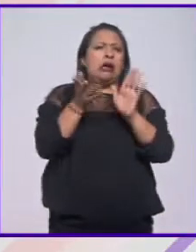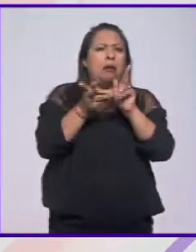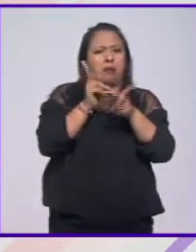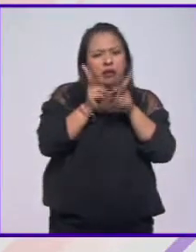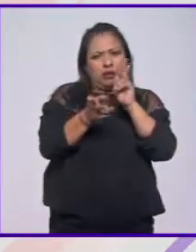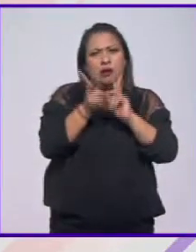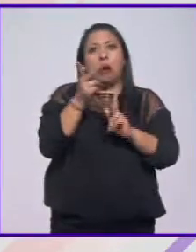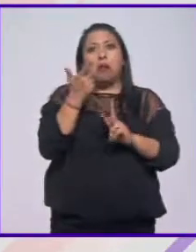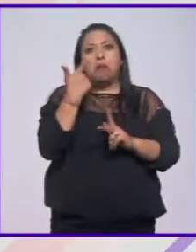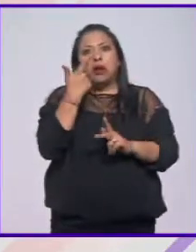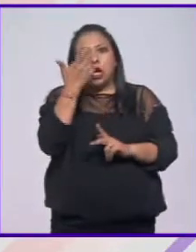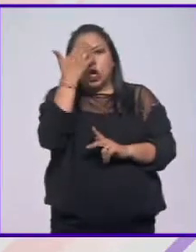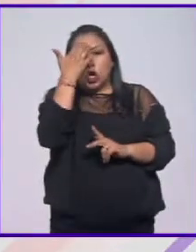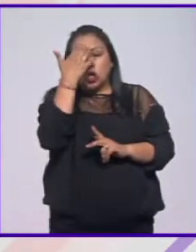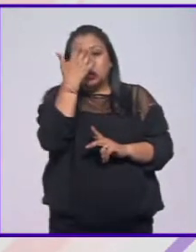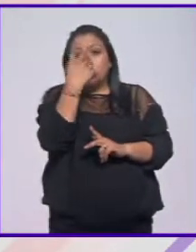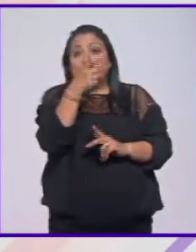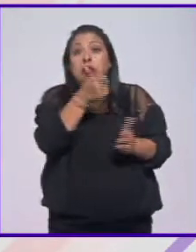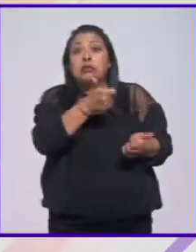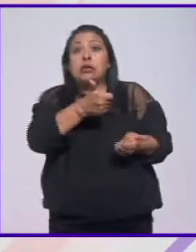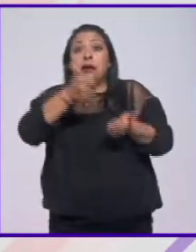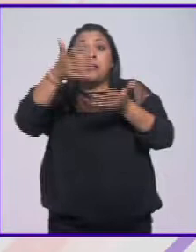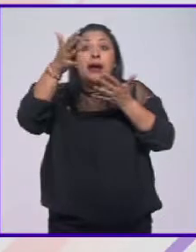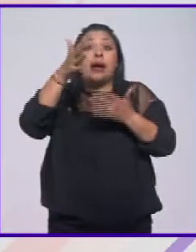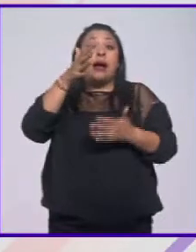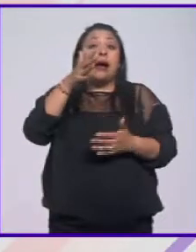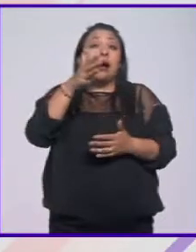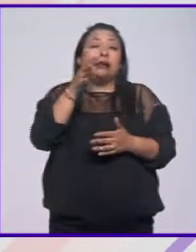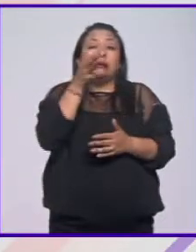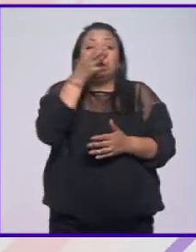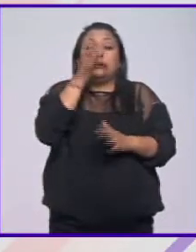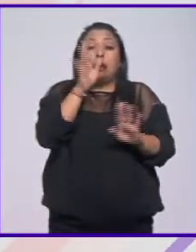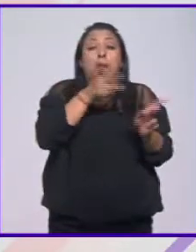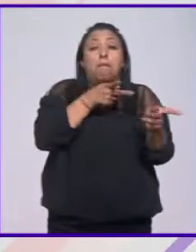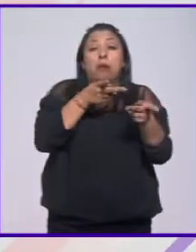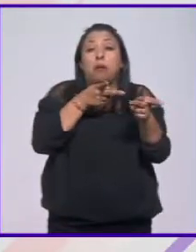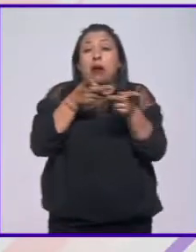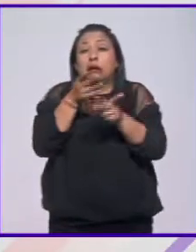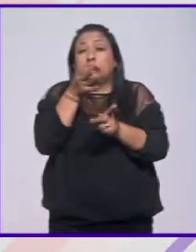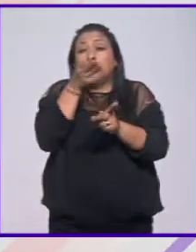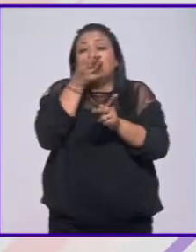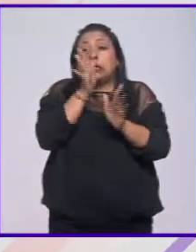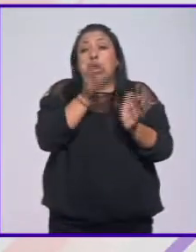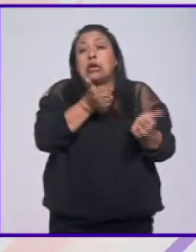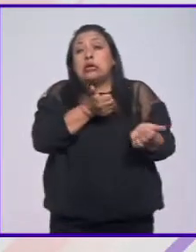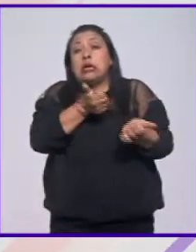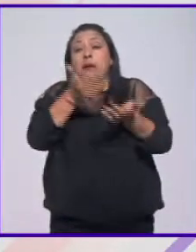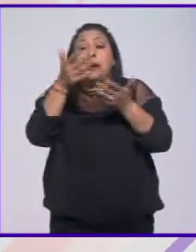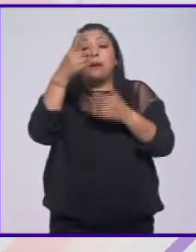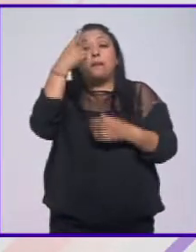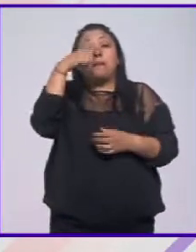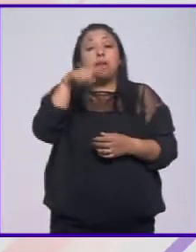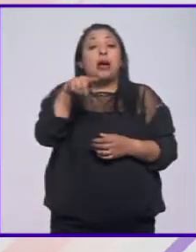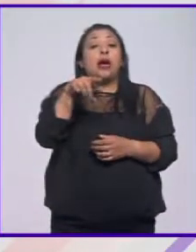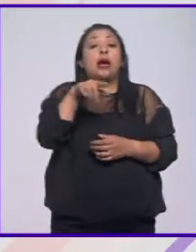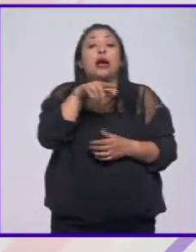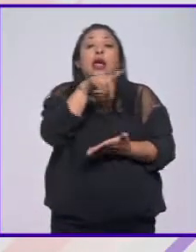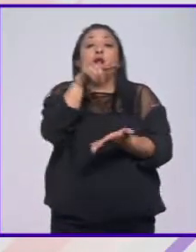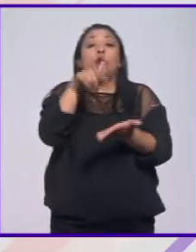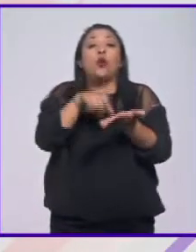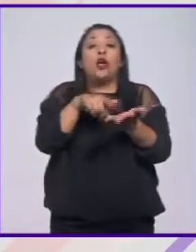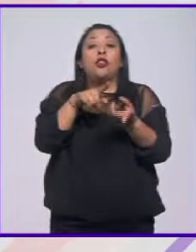permitido conocer las obras que se irían en ese momento, estaban ya preparándose a punto de ser embaladas para llevarse